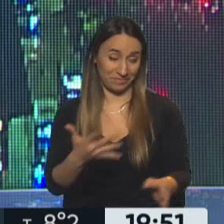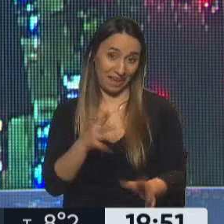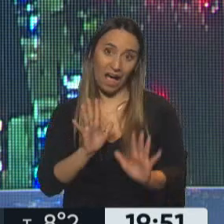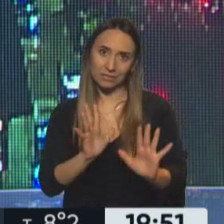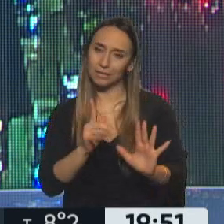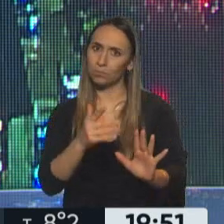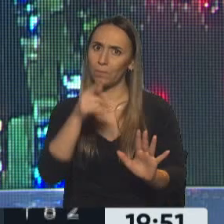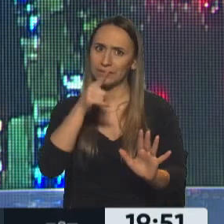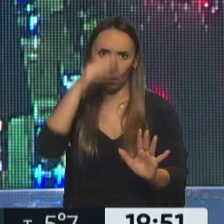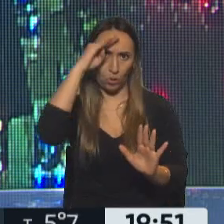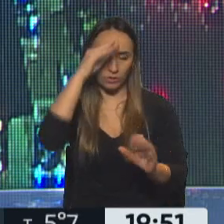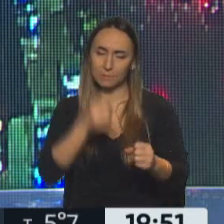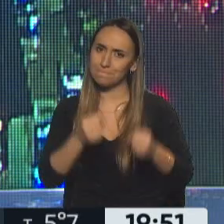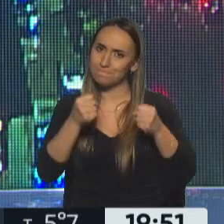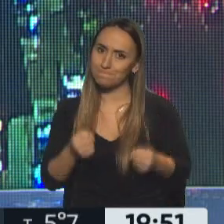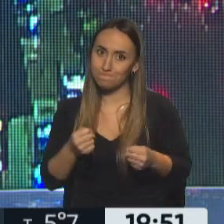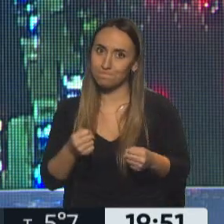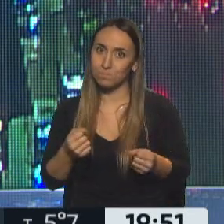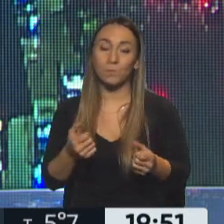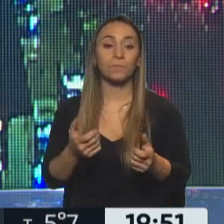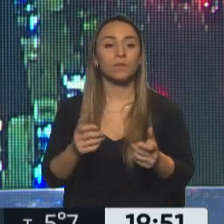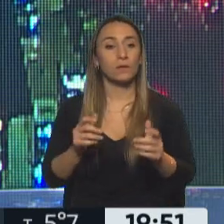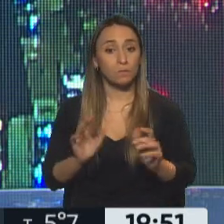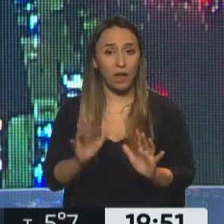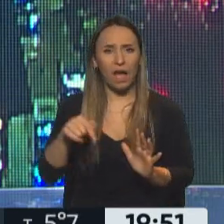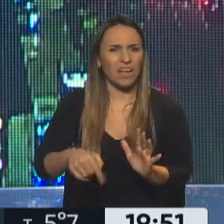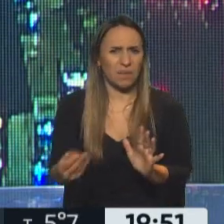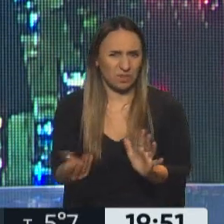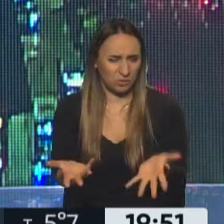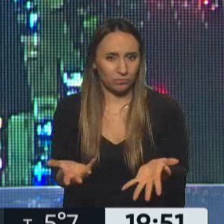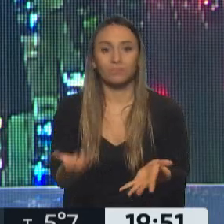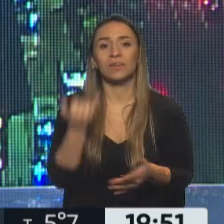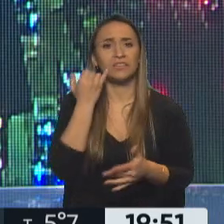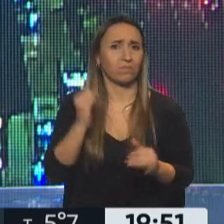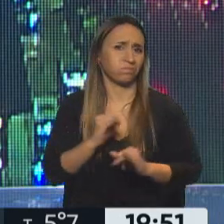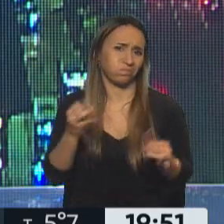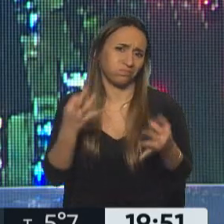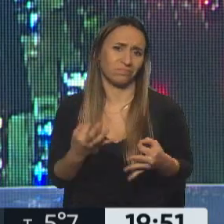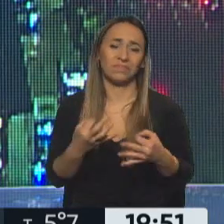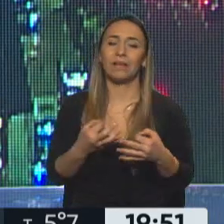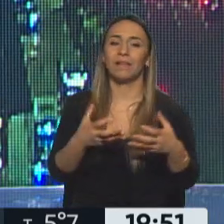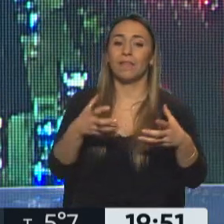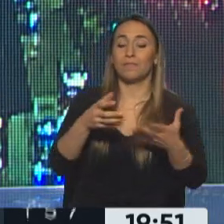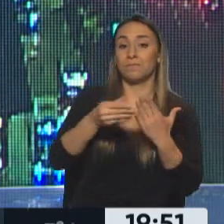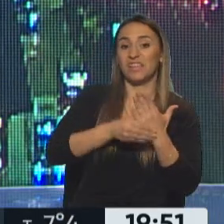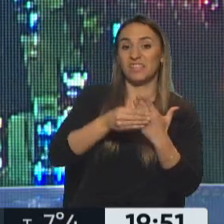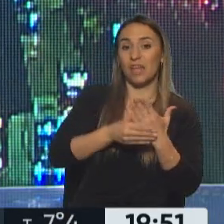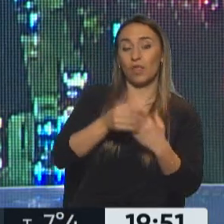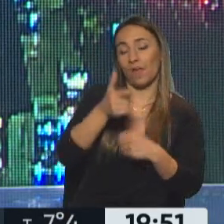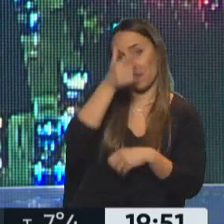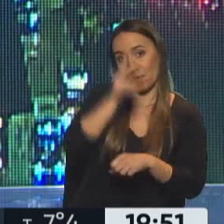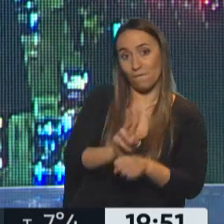Feli desde hace varios meses. ¿Qué pasó ahora? Bueno, se conoció ya que técnicos del Ministerio de Defensa están inspeccionando lo que son las